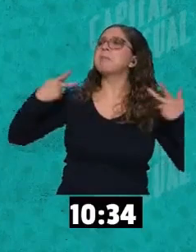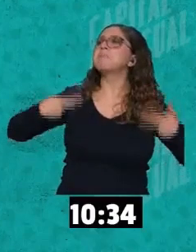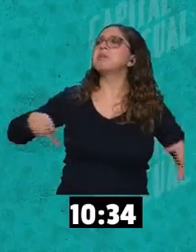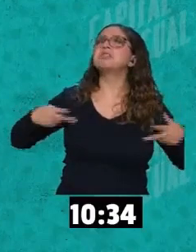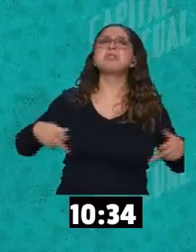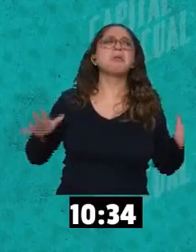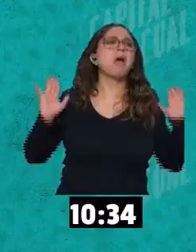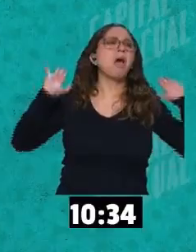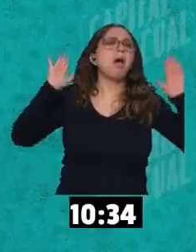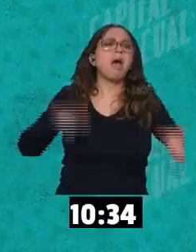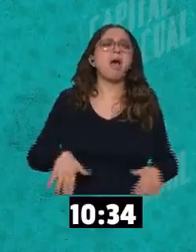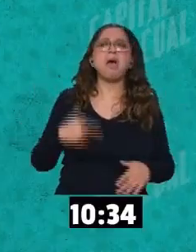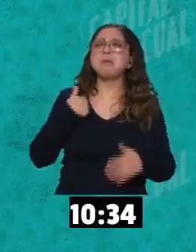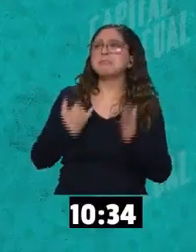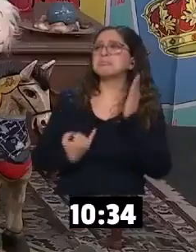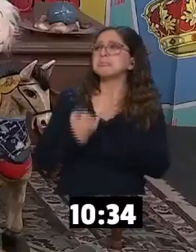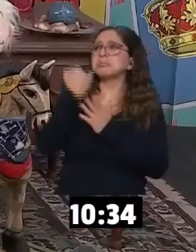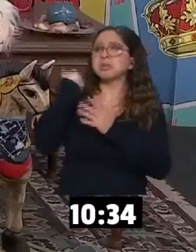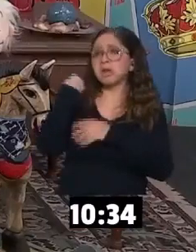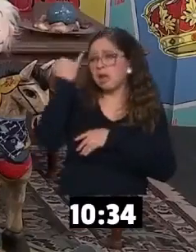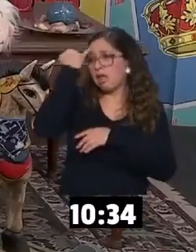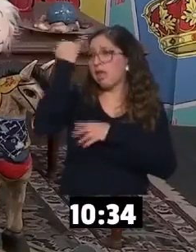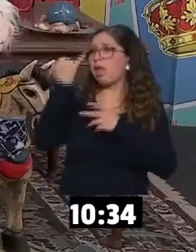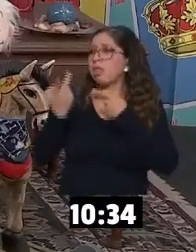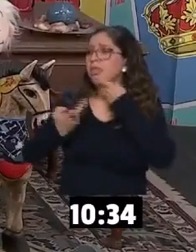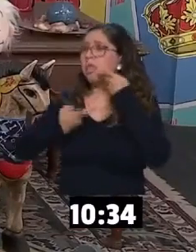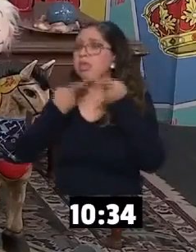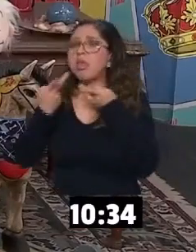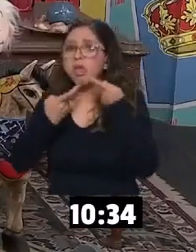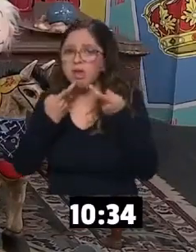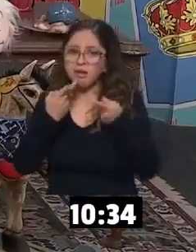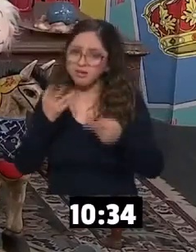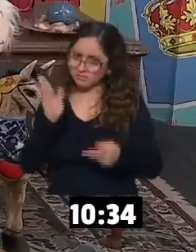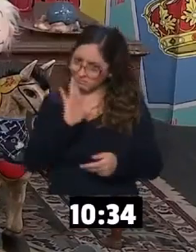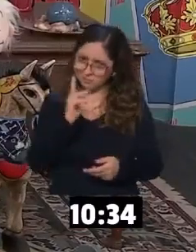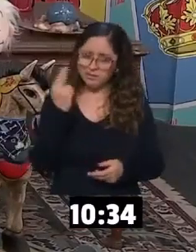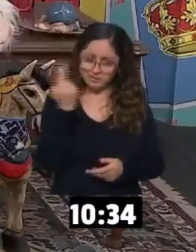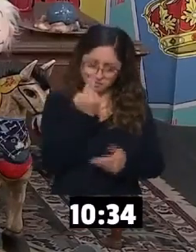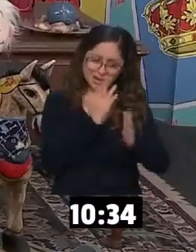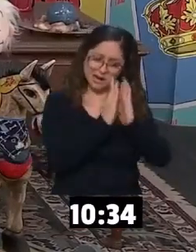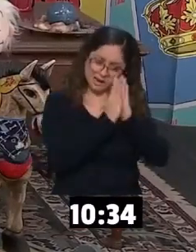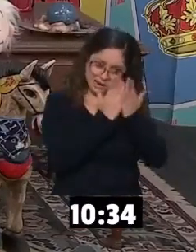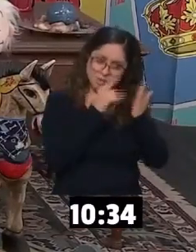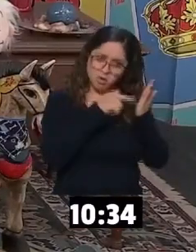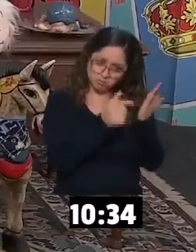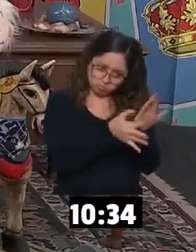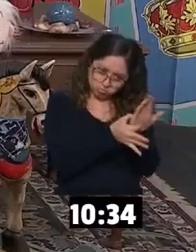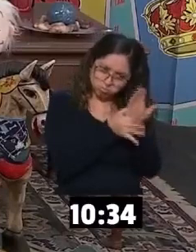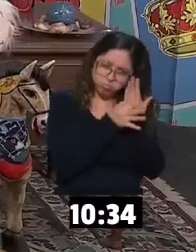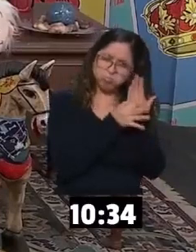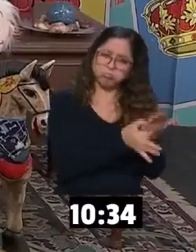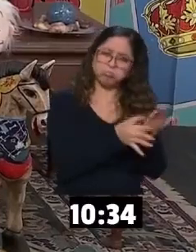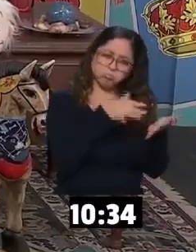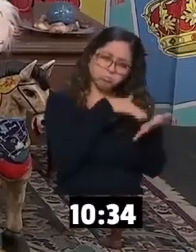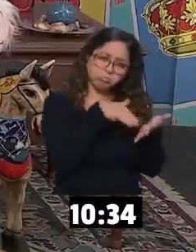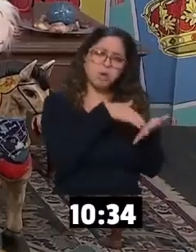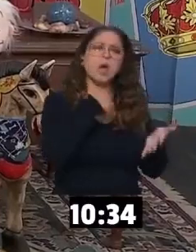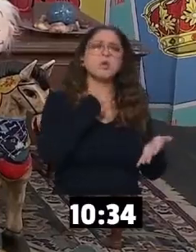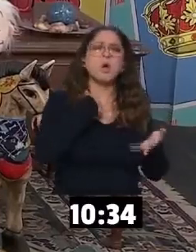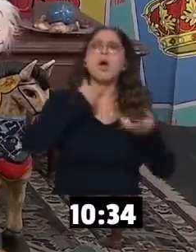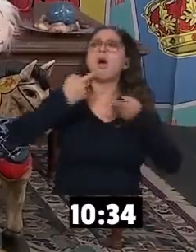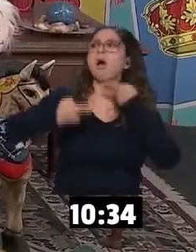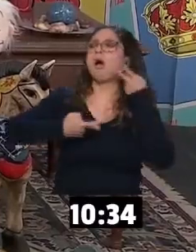se entiende, por favor, lo puede uno leer y entenderlo. Javier Jiménez Espriu, muchas gracias por esta